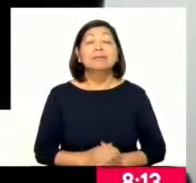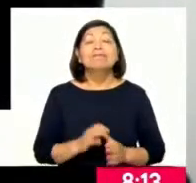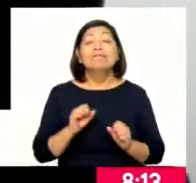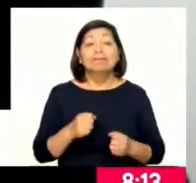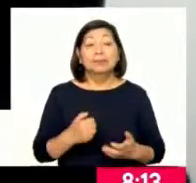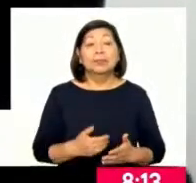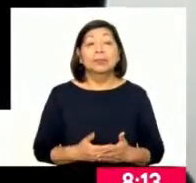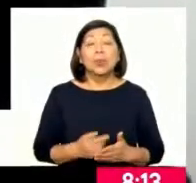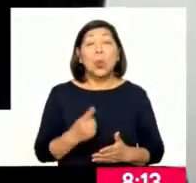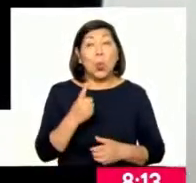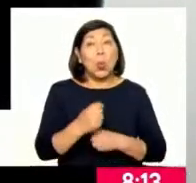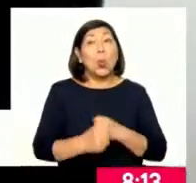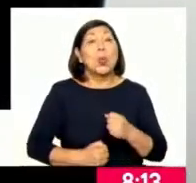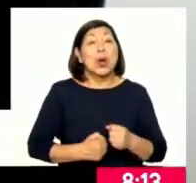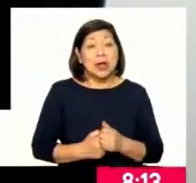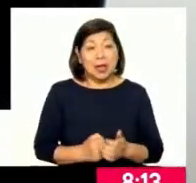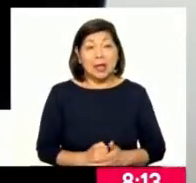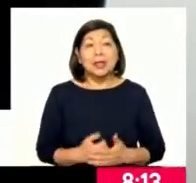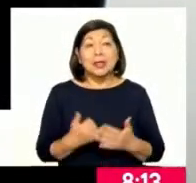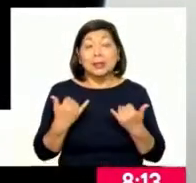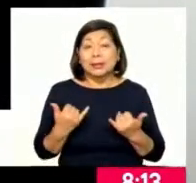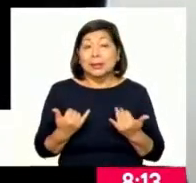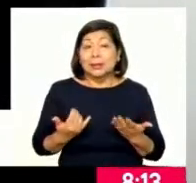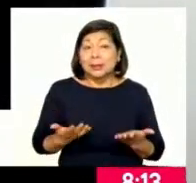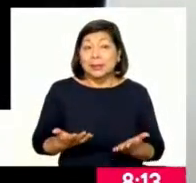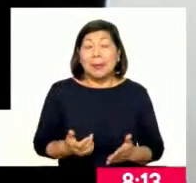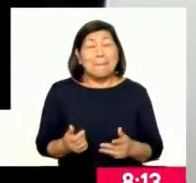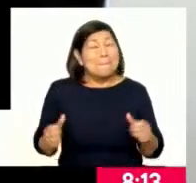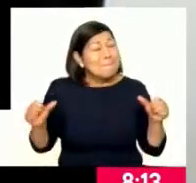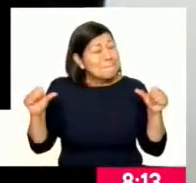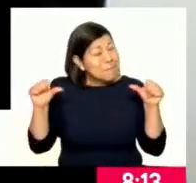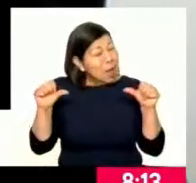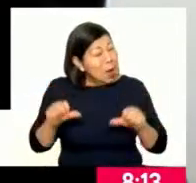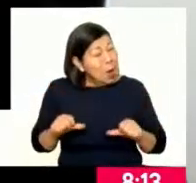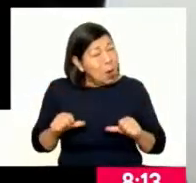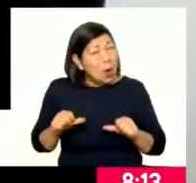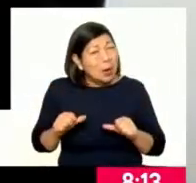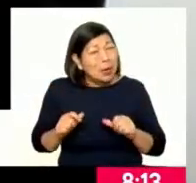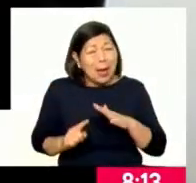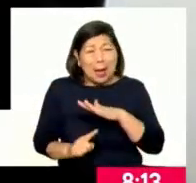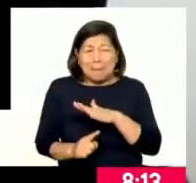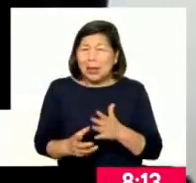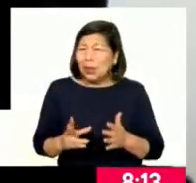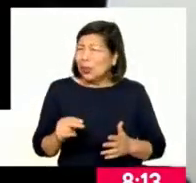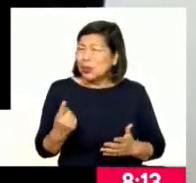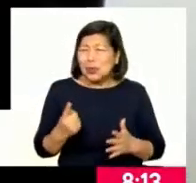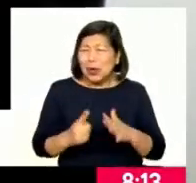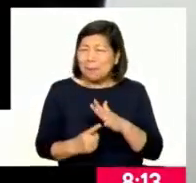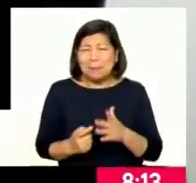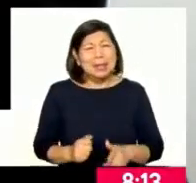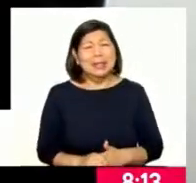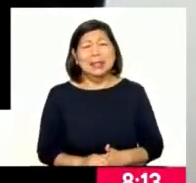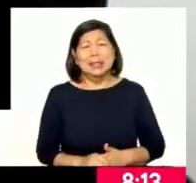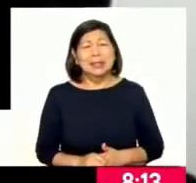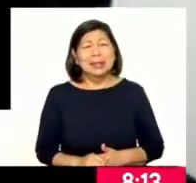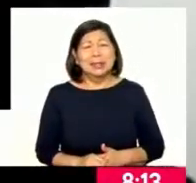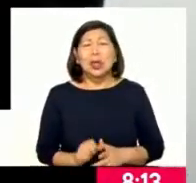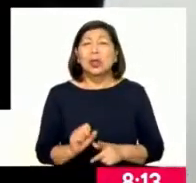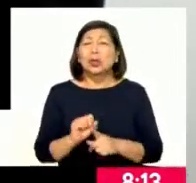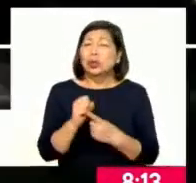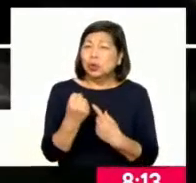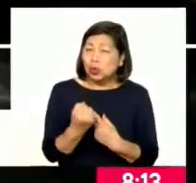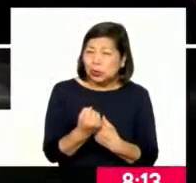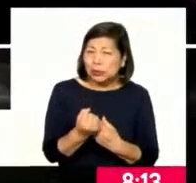Efectivamente, ha transcurrido un año del peor desastre ambiental, pero no solamente ambiental, sino